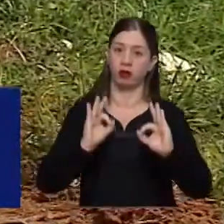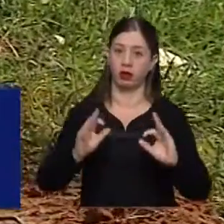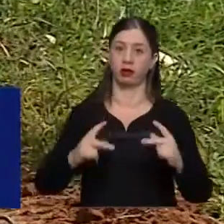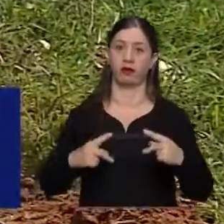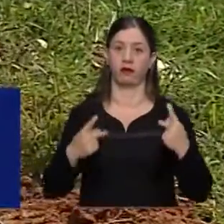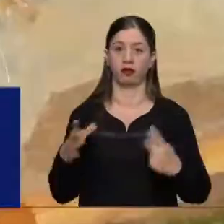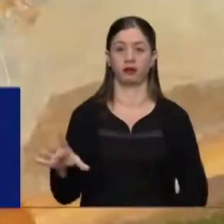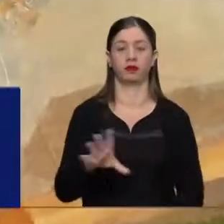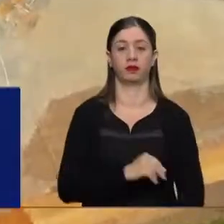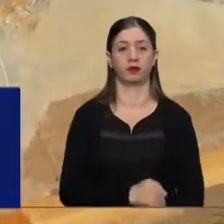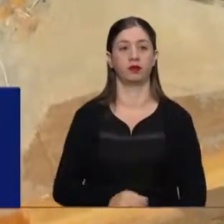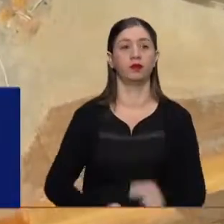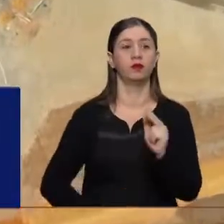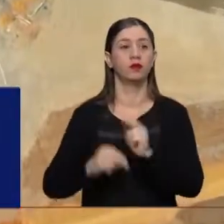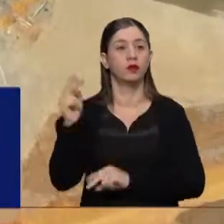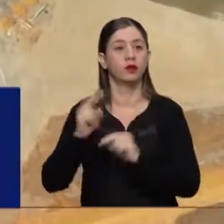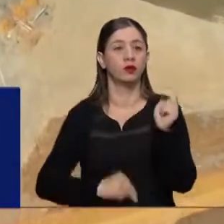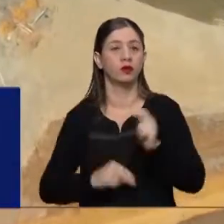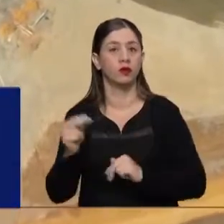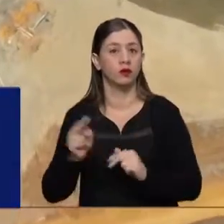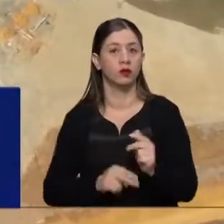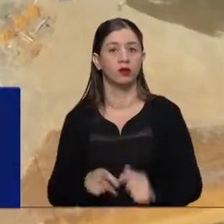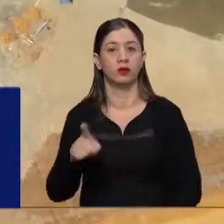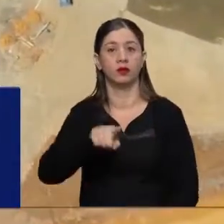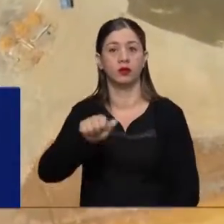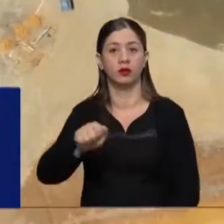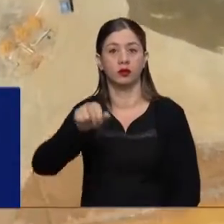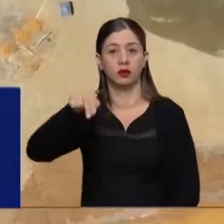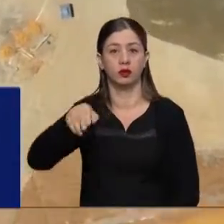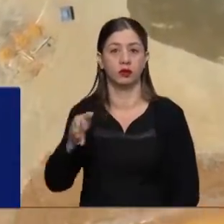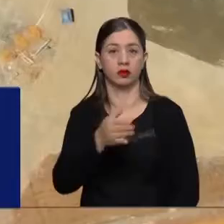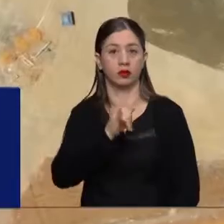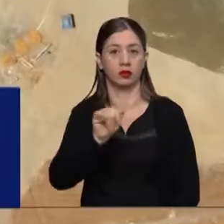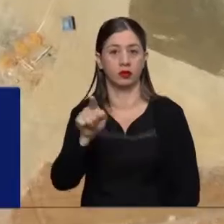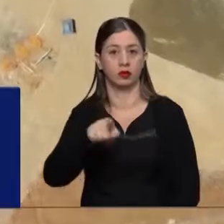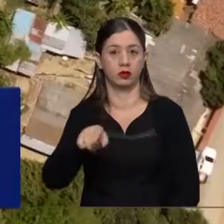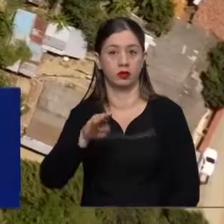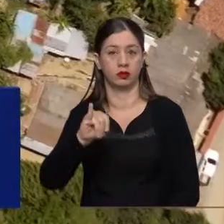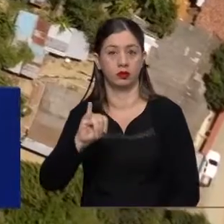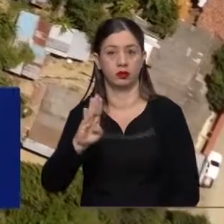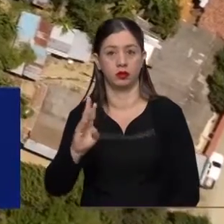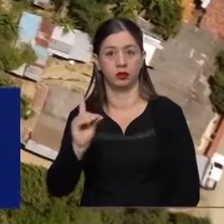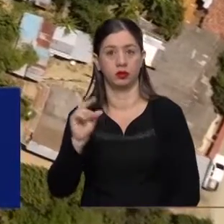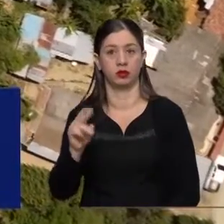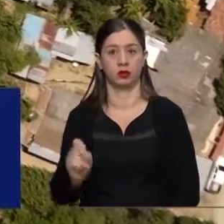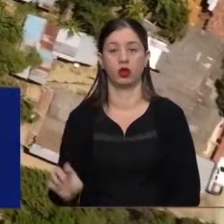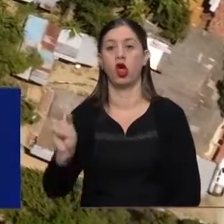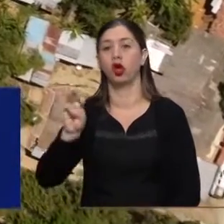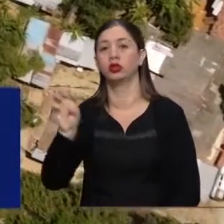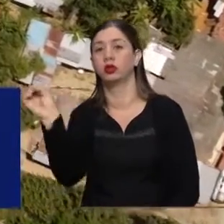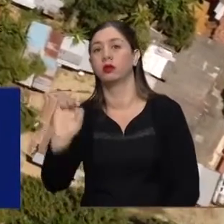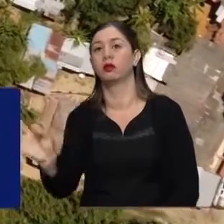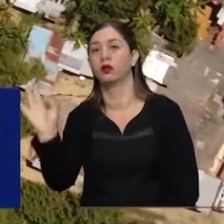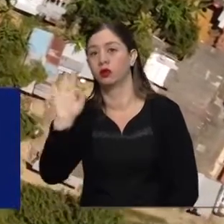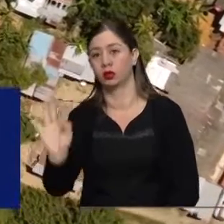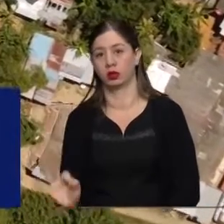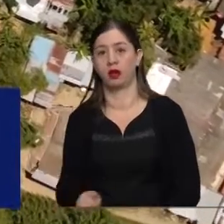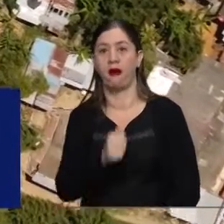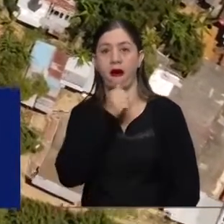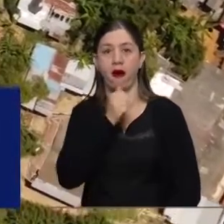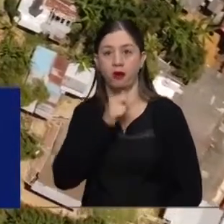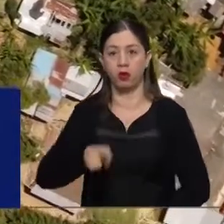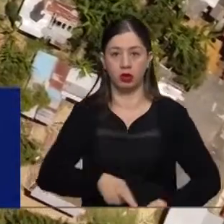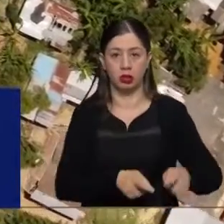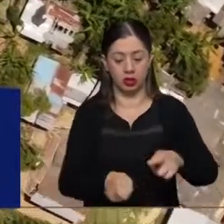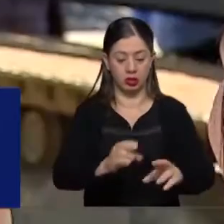ciudadanos. Esta obra, ubicada en el corregimiento de San Isidro, descontaminará en cerca de un 80% las aguas residuales que se vierten al río